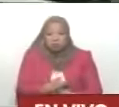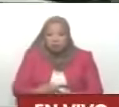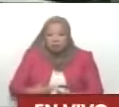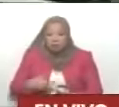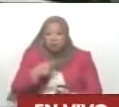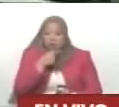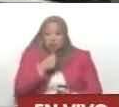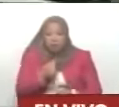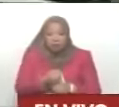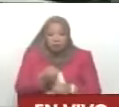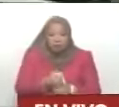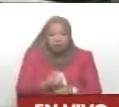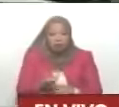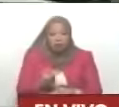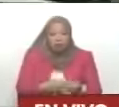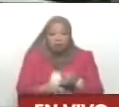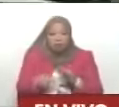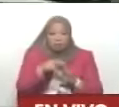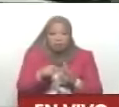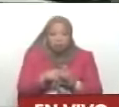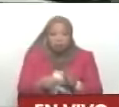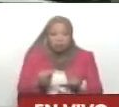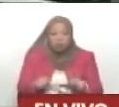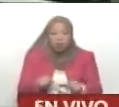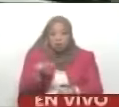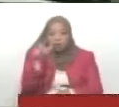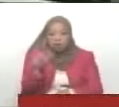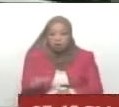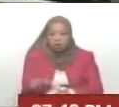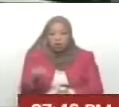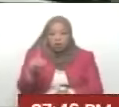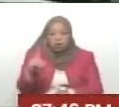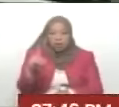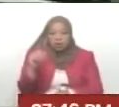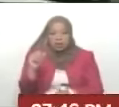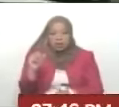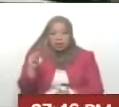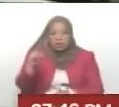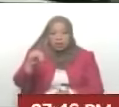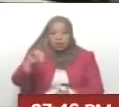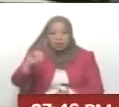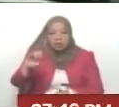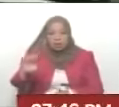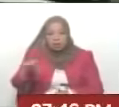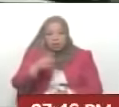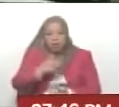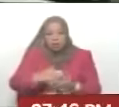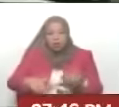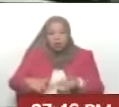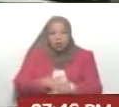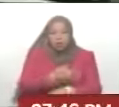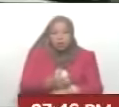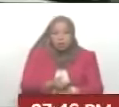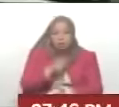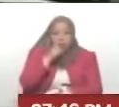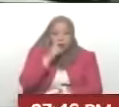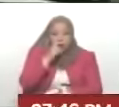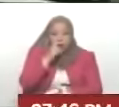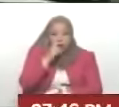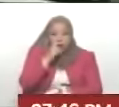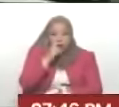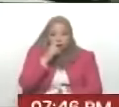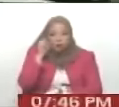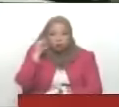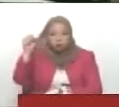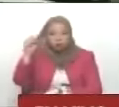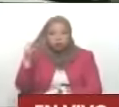Sin embargo, encontramos, por ejemplo, un Daniel Ceballos que culpa al presidente Nicolás Maduro, que es culpable